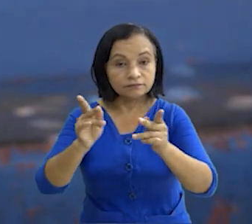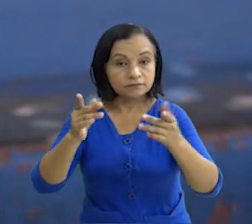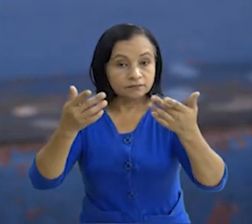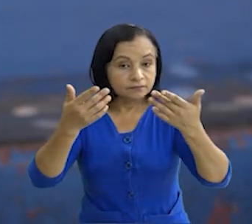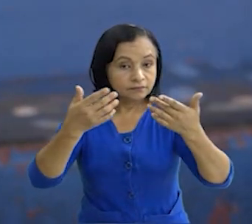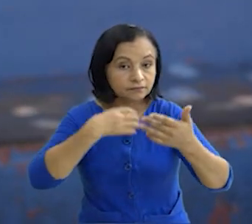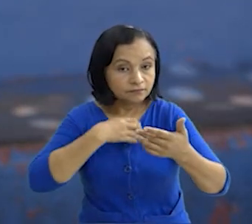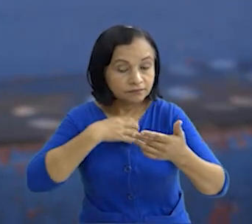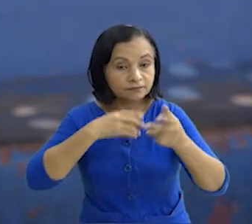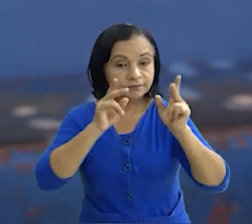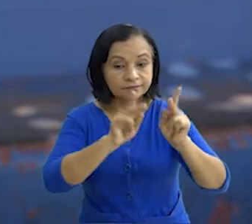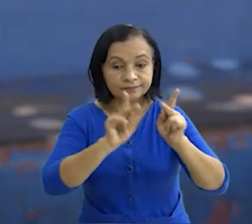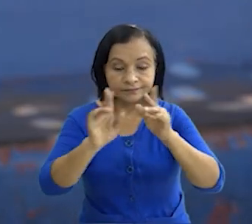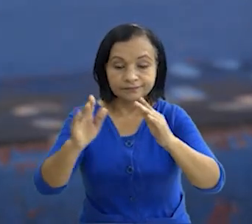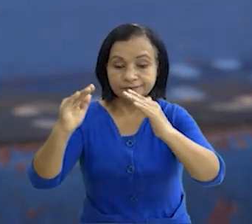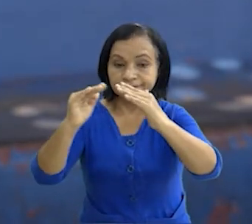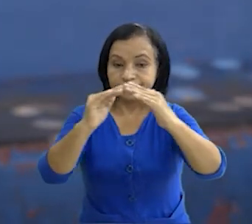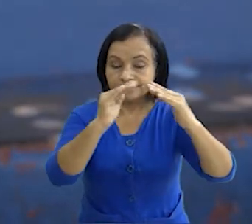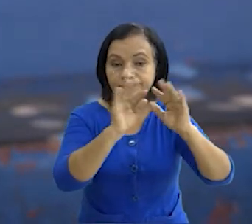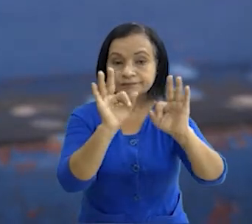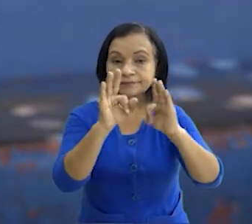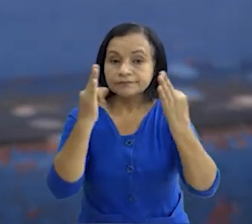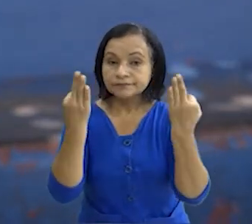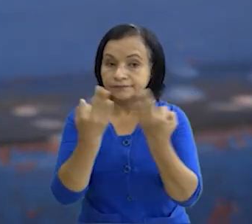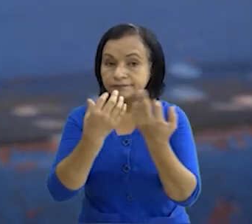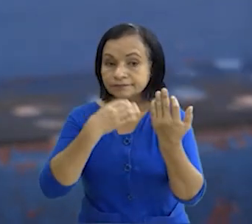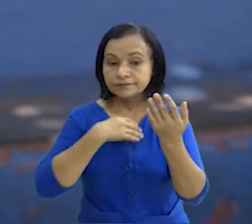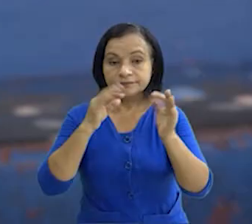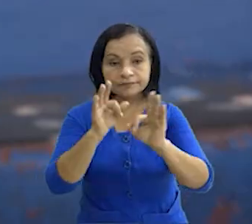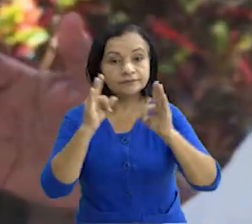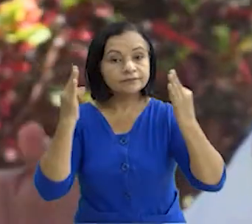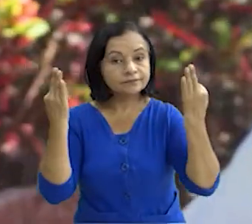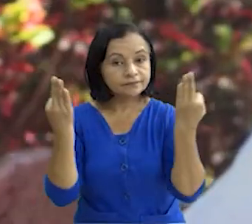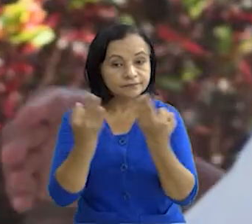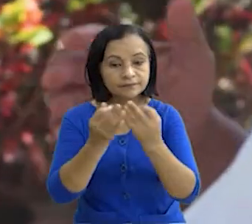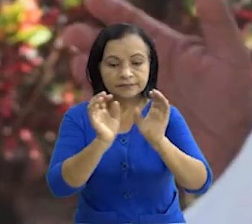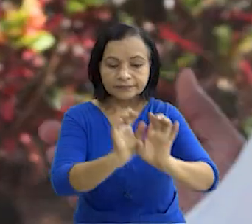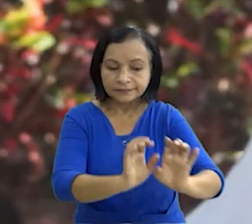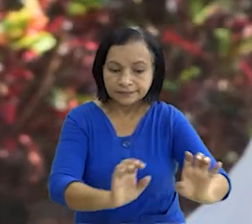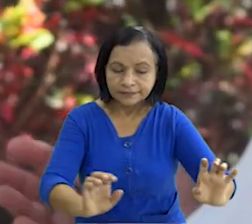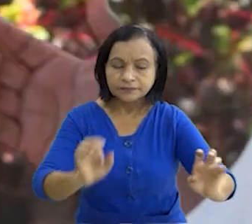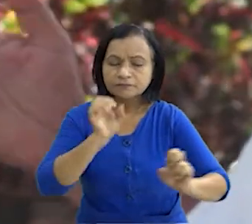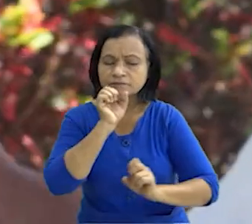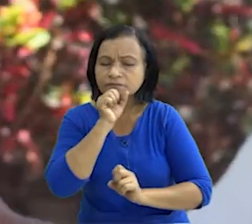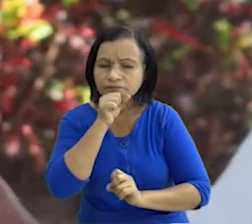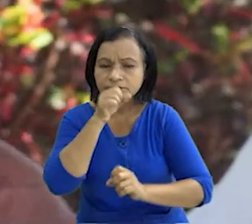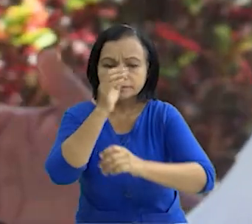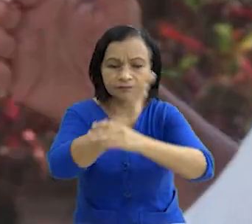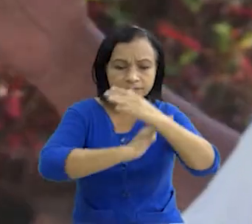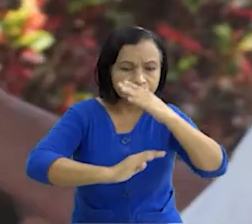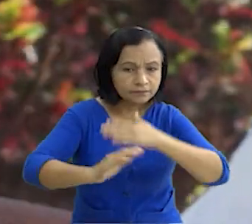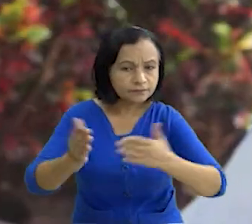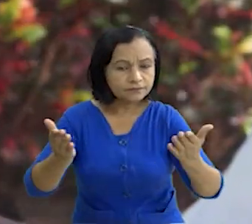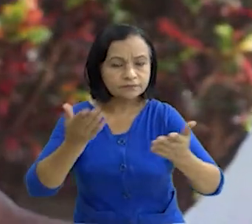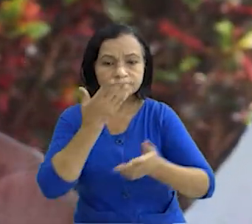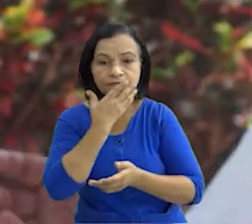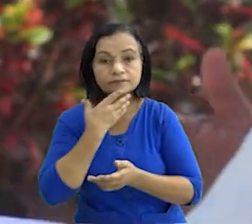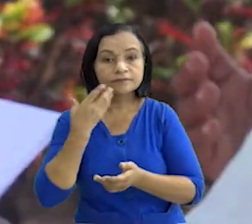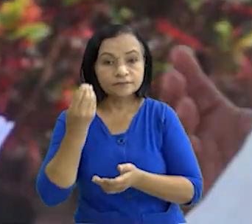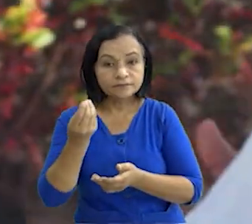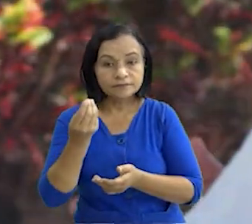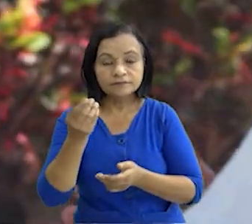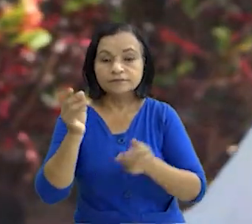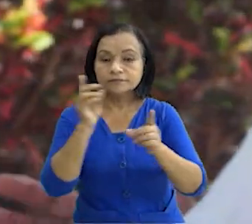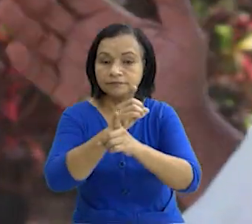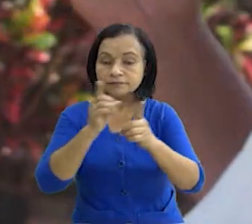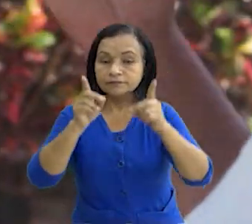ambiente particular. Cada casa tiene una familia, y esa familia es niños, ancianos, discapacitados, jóvenes. Hay